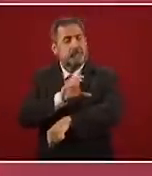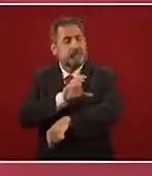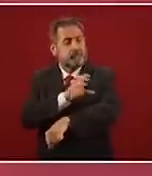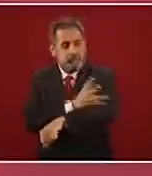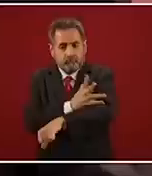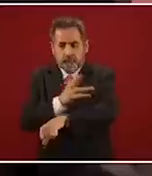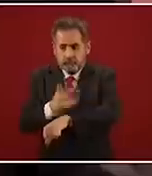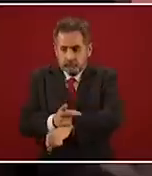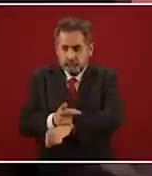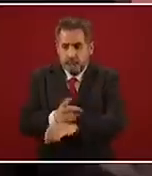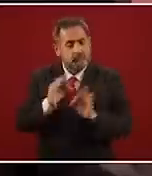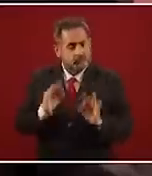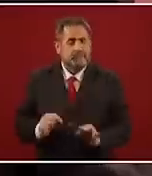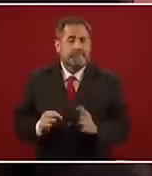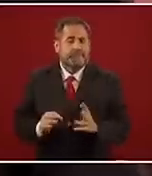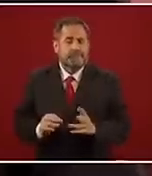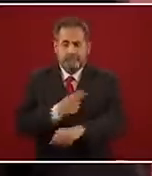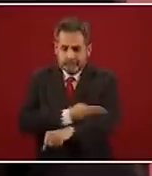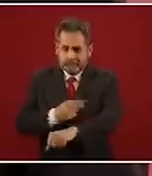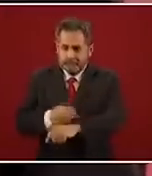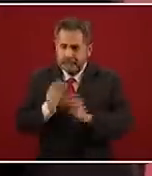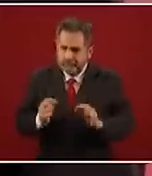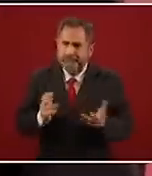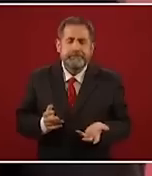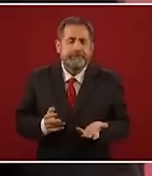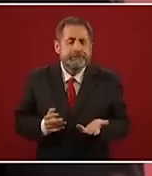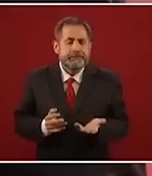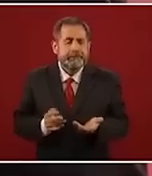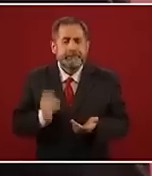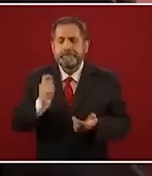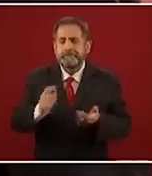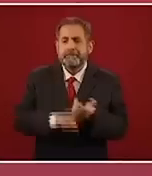honestos. Hay casos donde